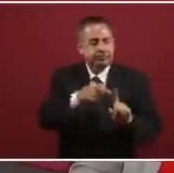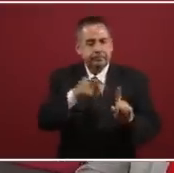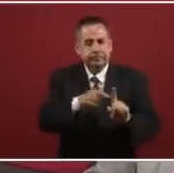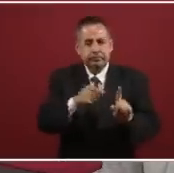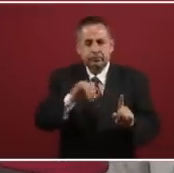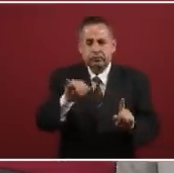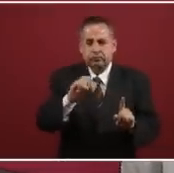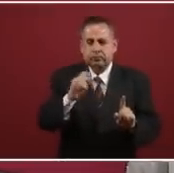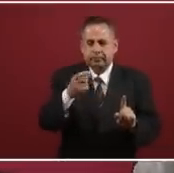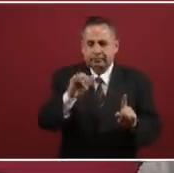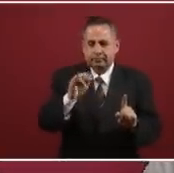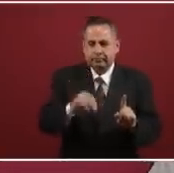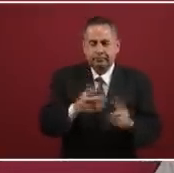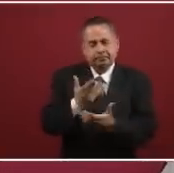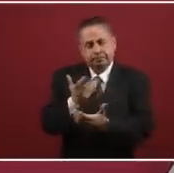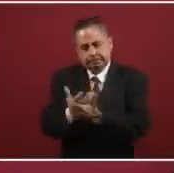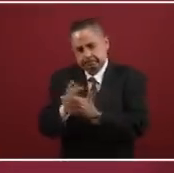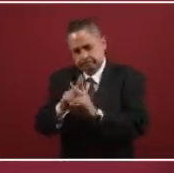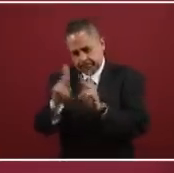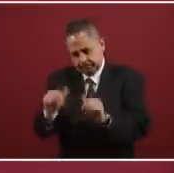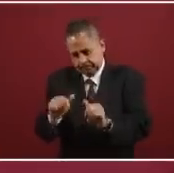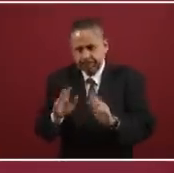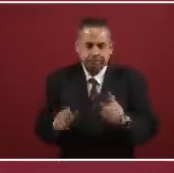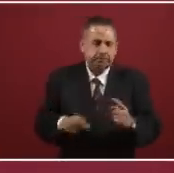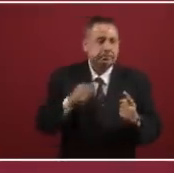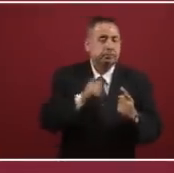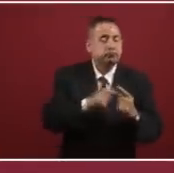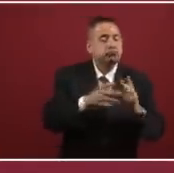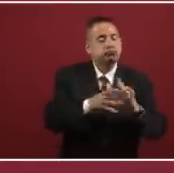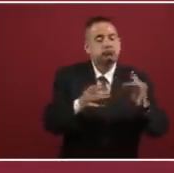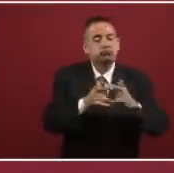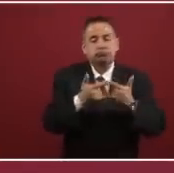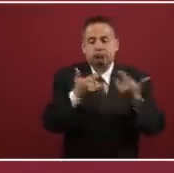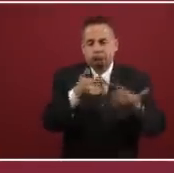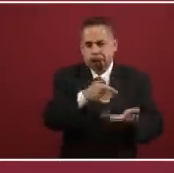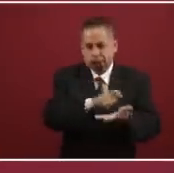Joaquín Hernández Galicia, que en paz descanse. Entonces,